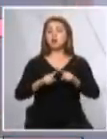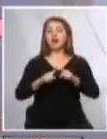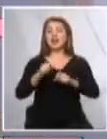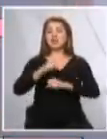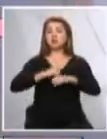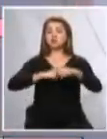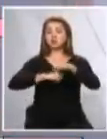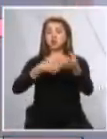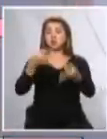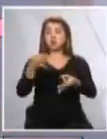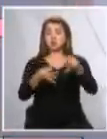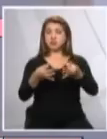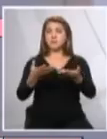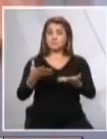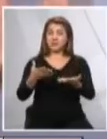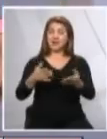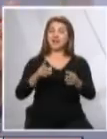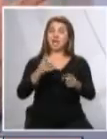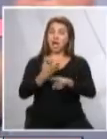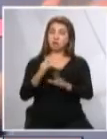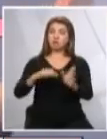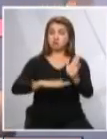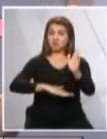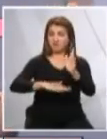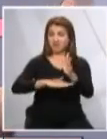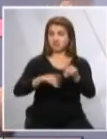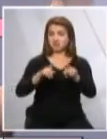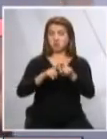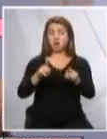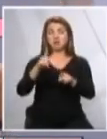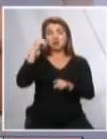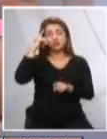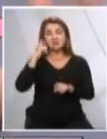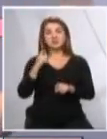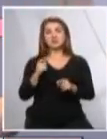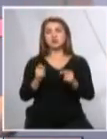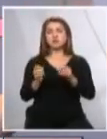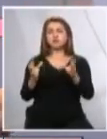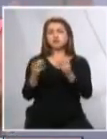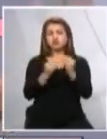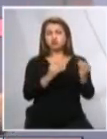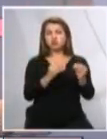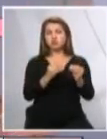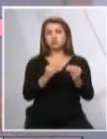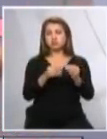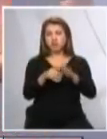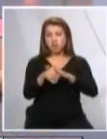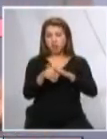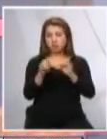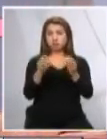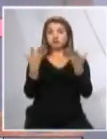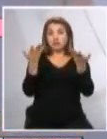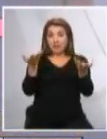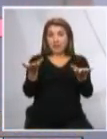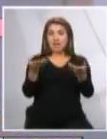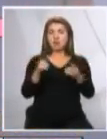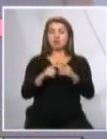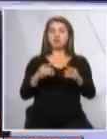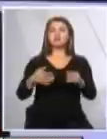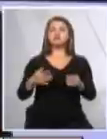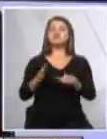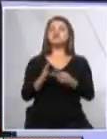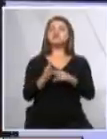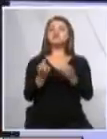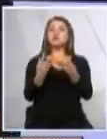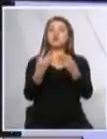el financiamiento de... Claro. Te quiero decir de que estaba muy naturalizado. Y hoy día eso se desnudó y es evidentemente un escándalo. Y el problema es que